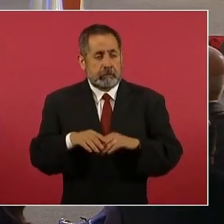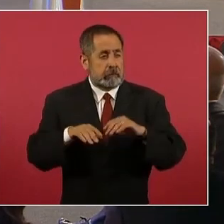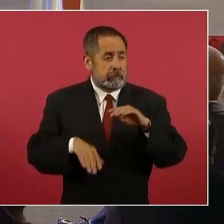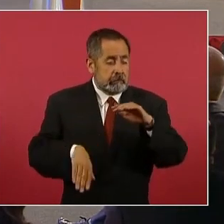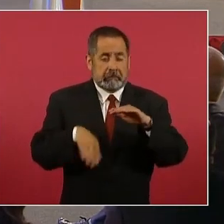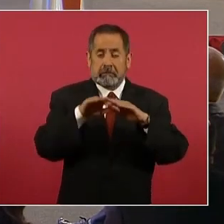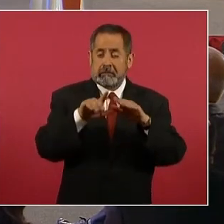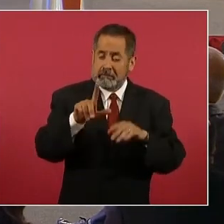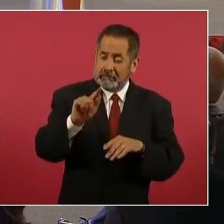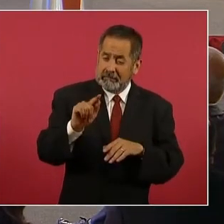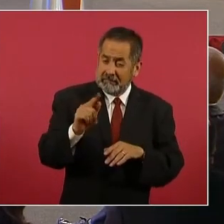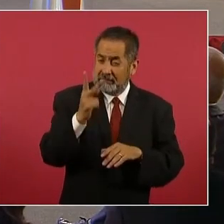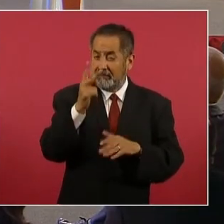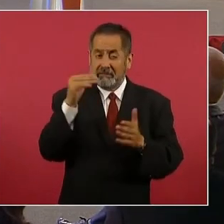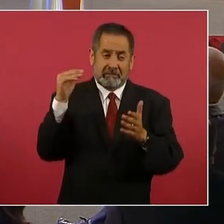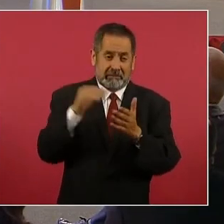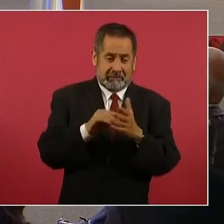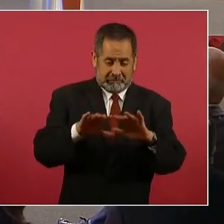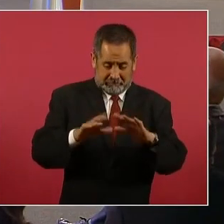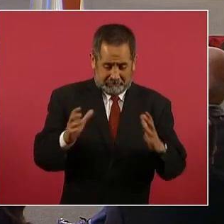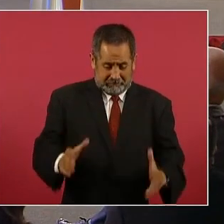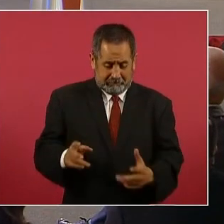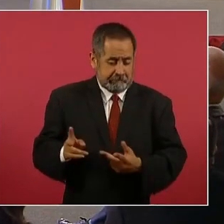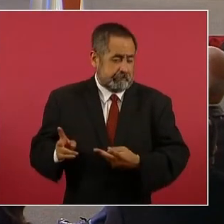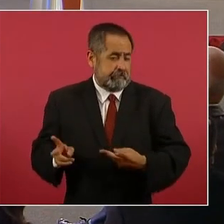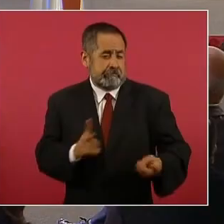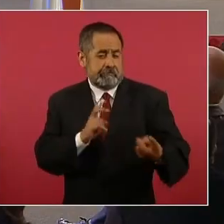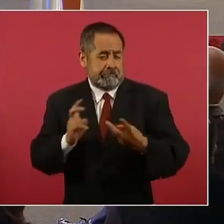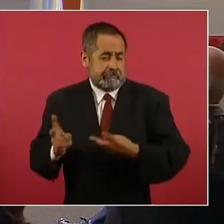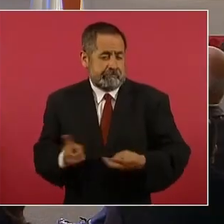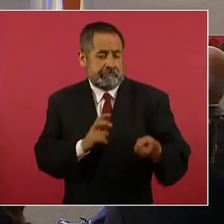72,000 barriles se robaban.